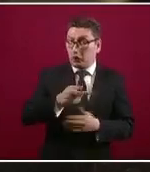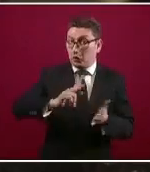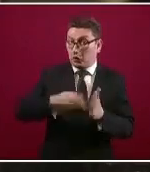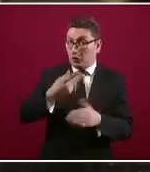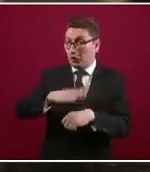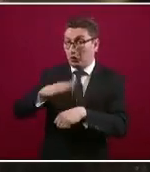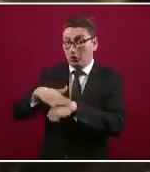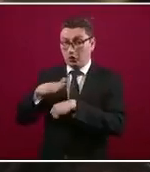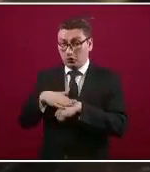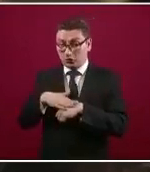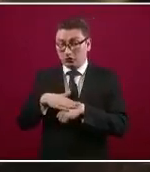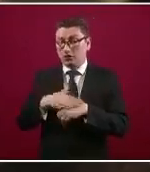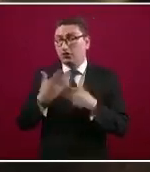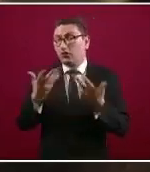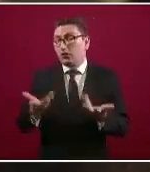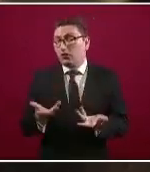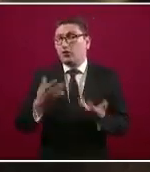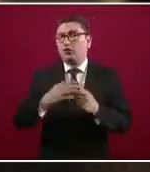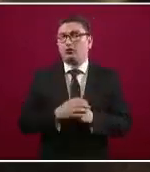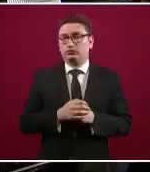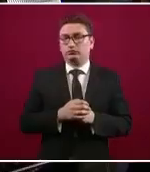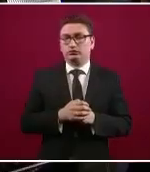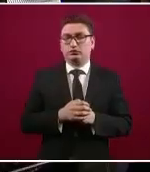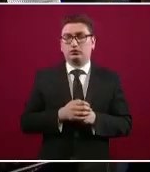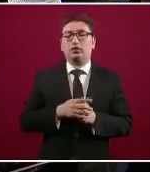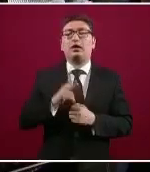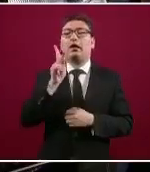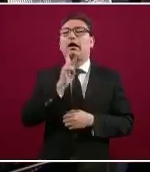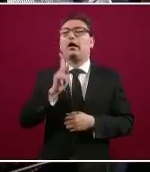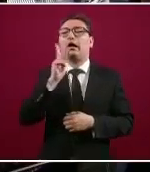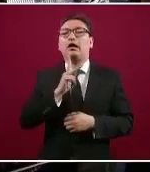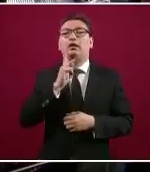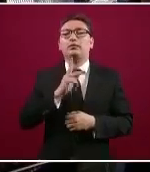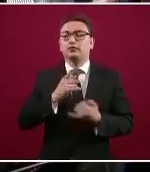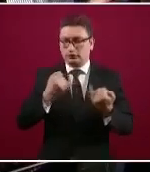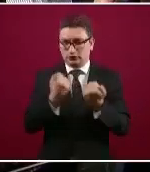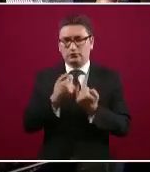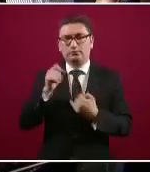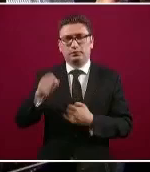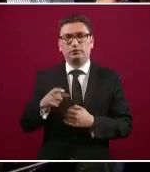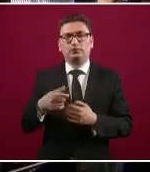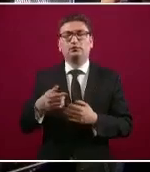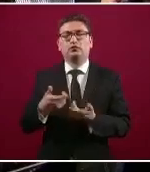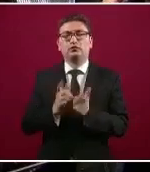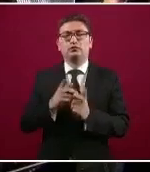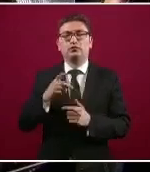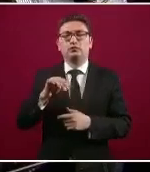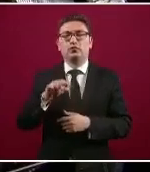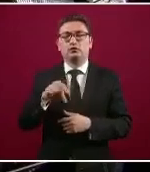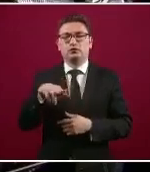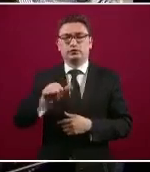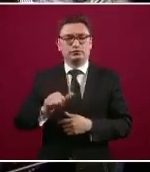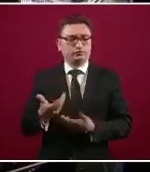llamado e incluso si los reta, pues, a subir la vara, como lo hizo la presidenta de Morena.